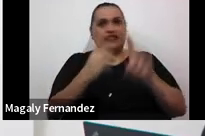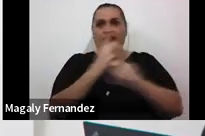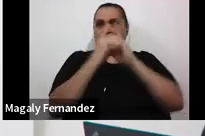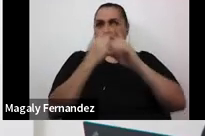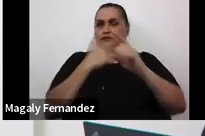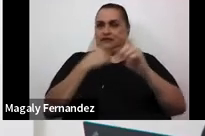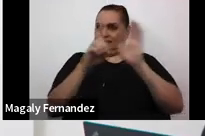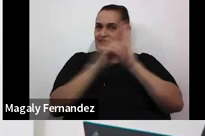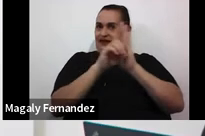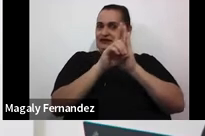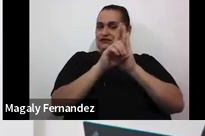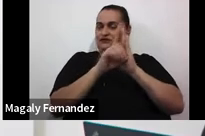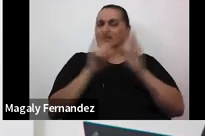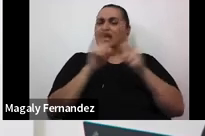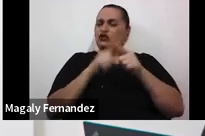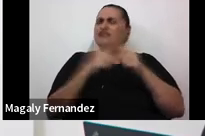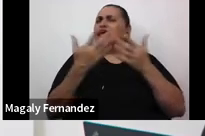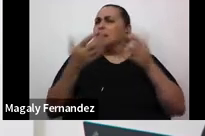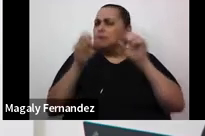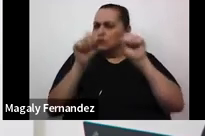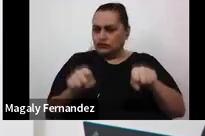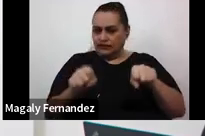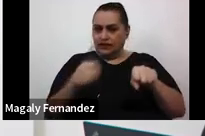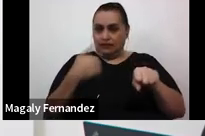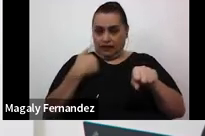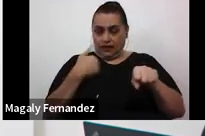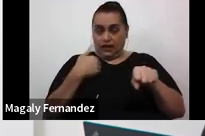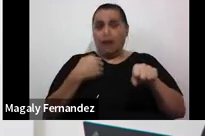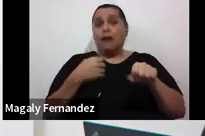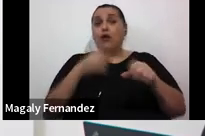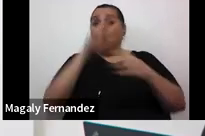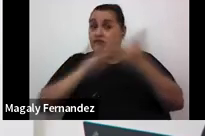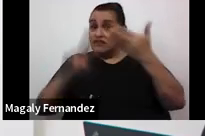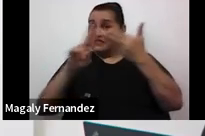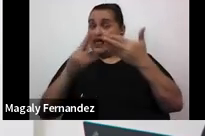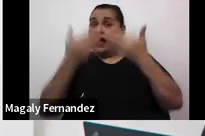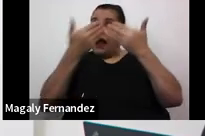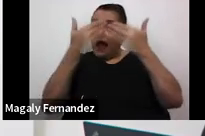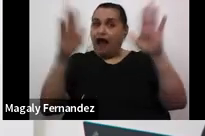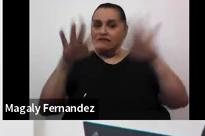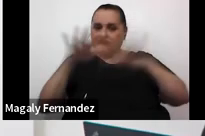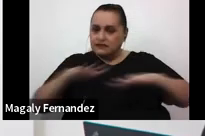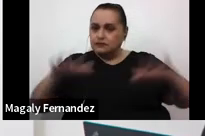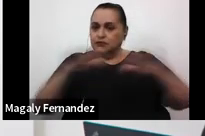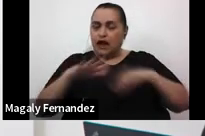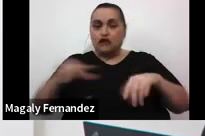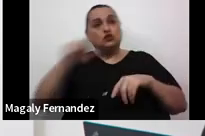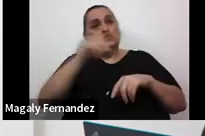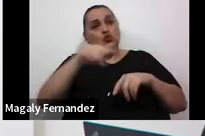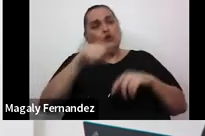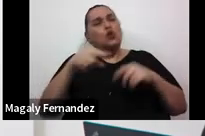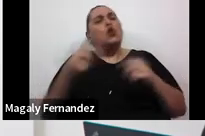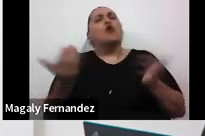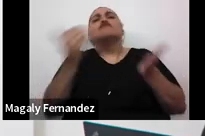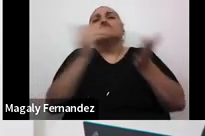Entonces qué posibilidad habría que para universidades nos abrieran espacio para que ser nosotros reeducados